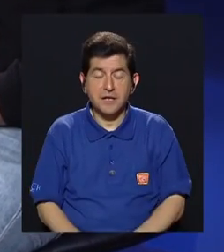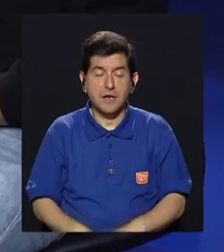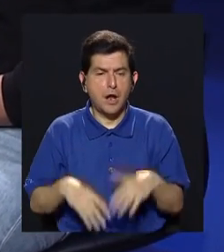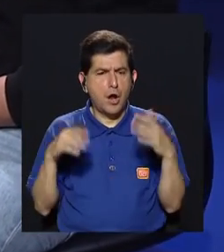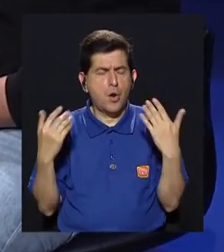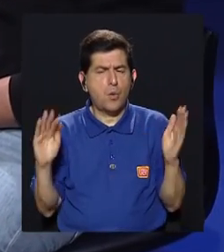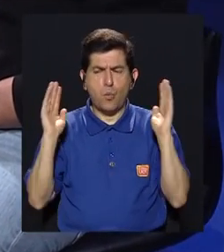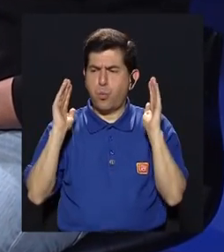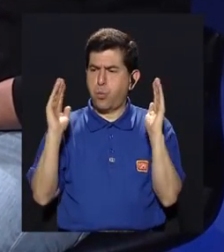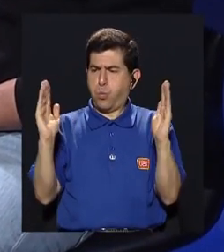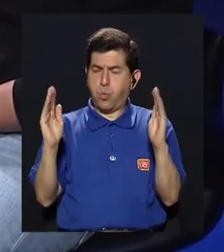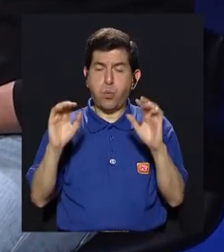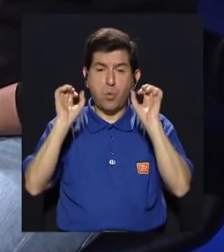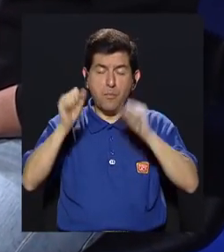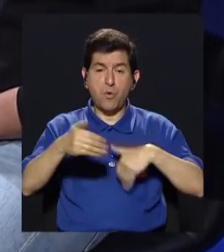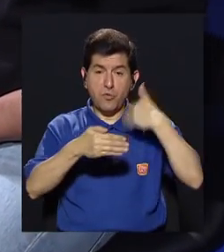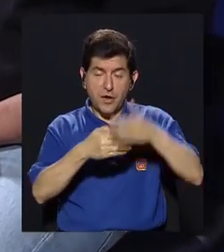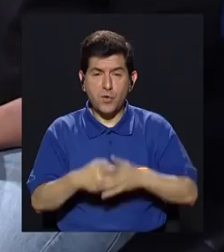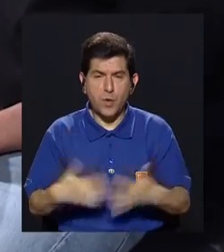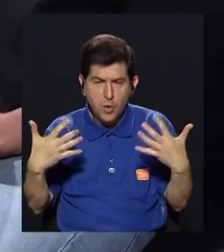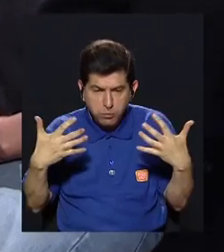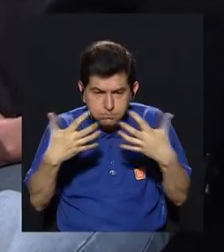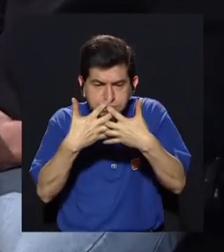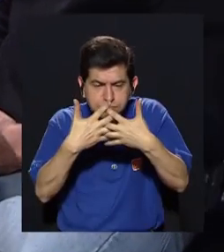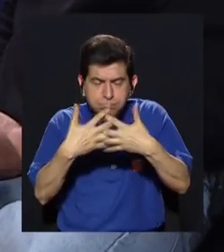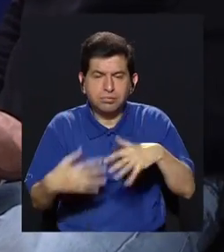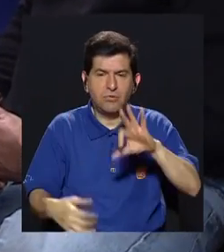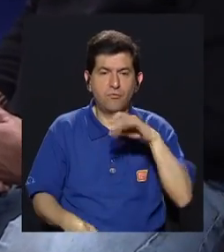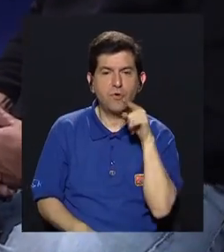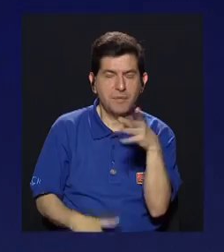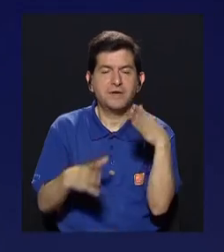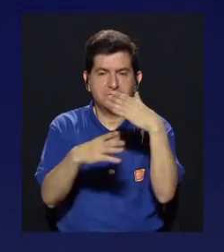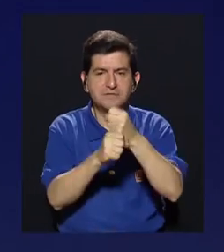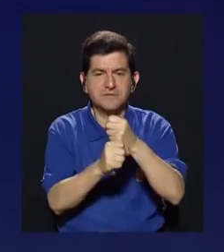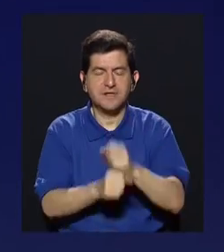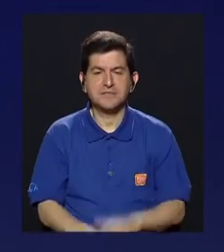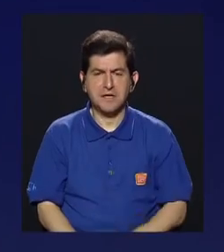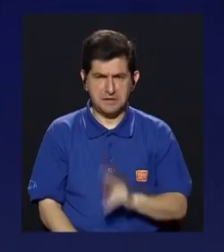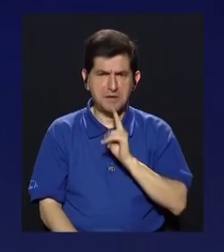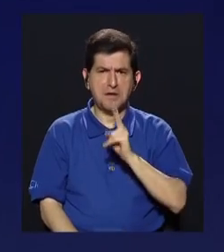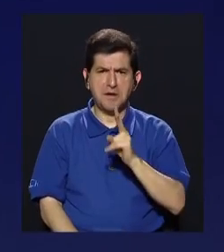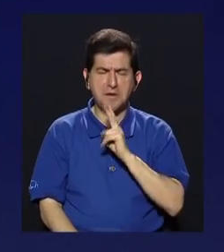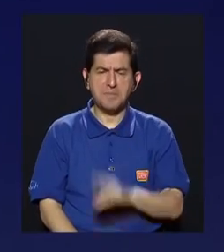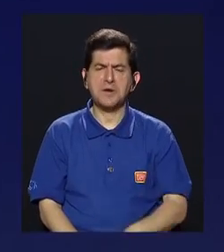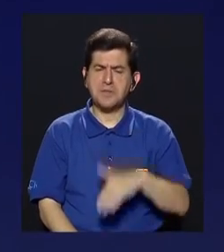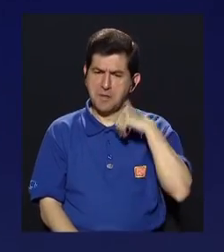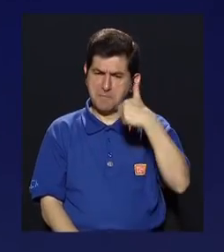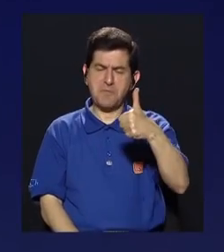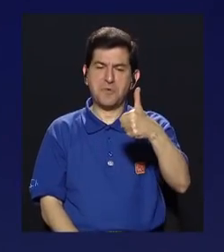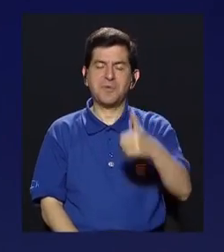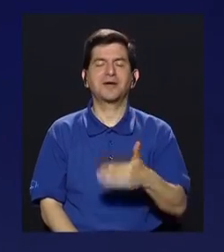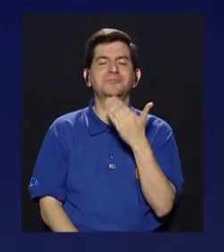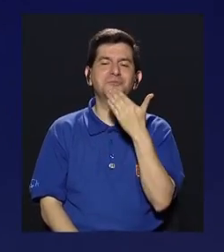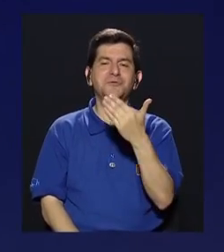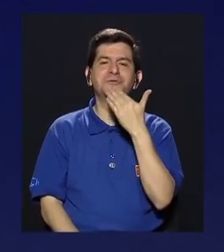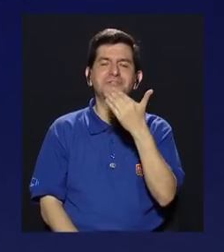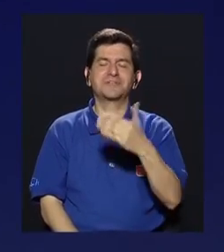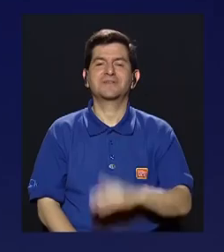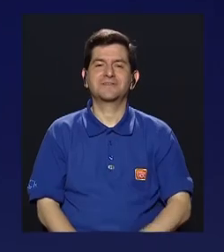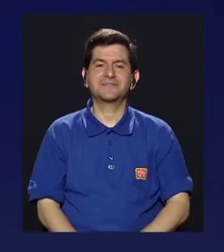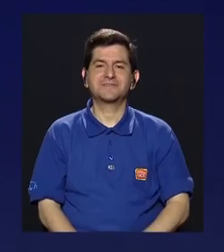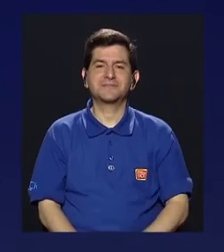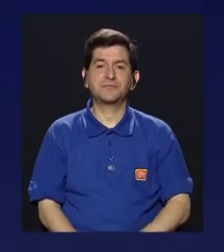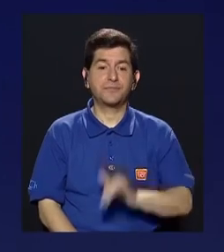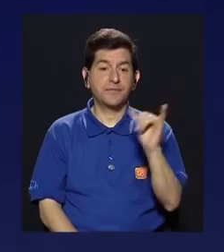voluminoso para montarlo de la forma en que ustedes lo hicieron que quedó realmente muy bien muchas gracias pero sí